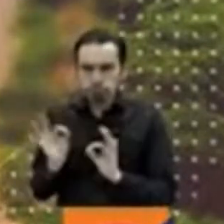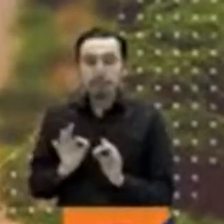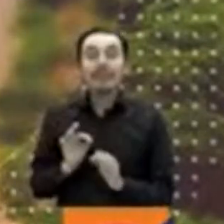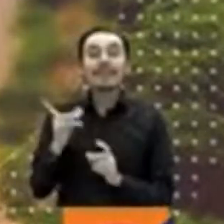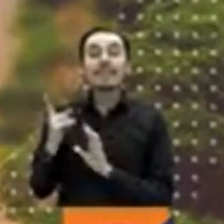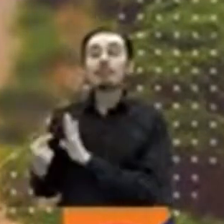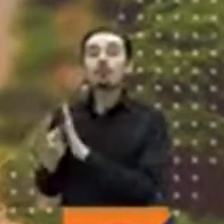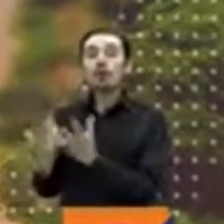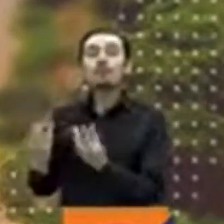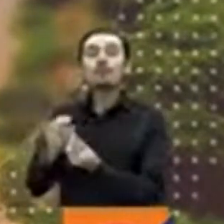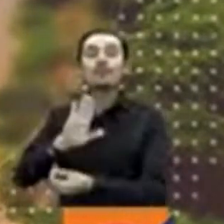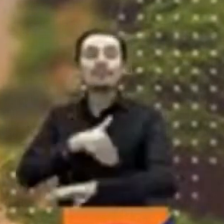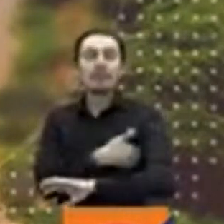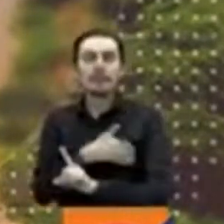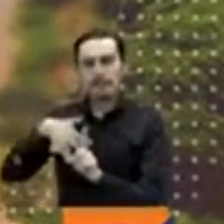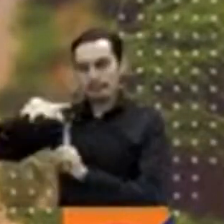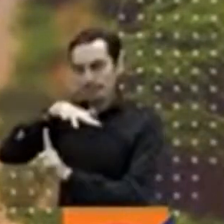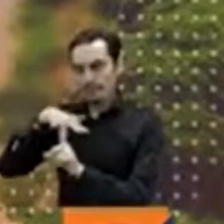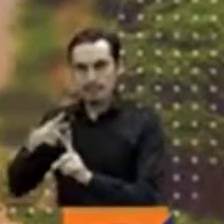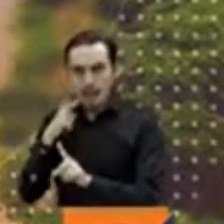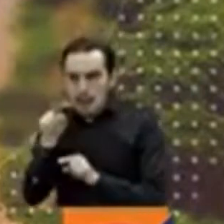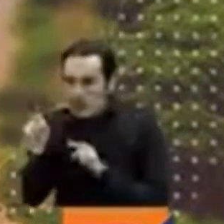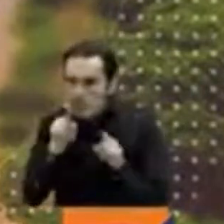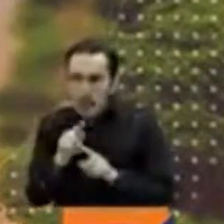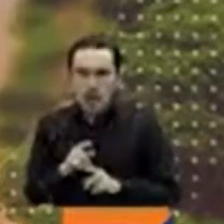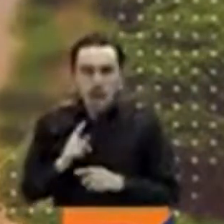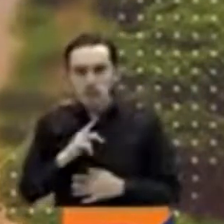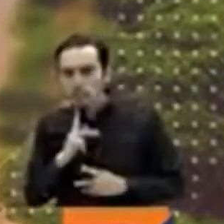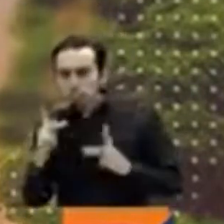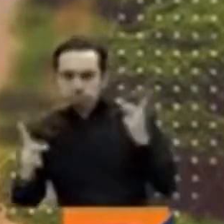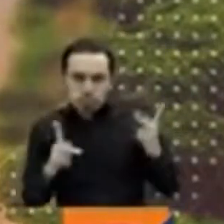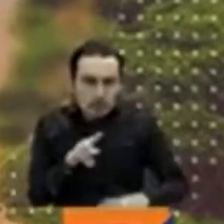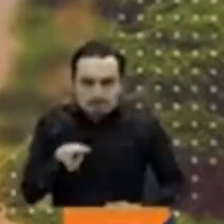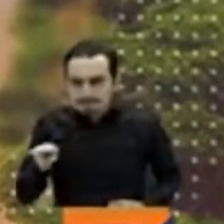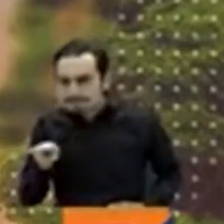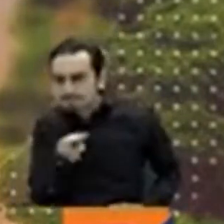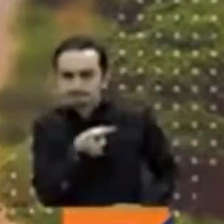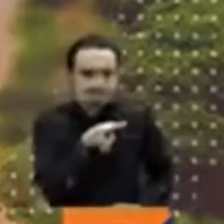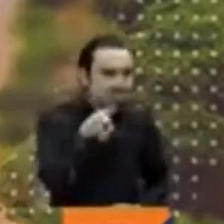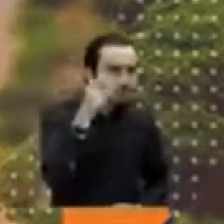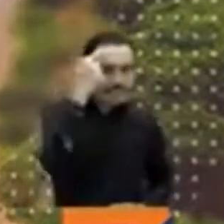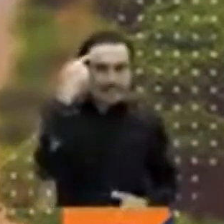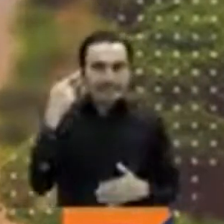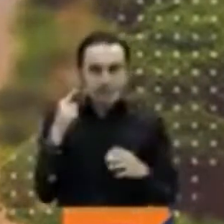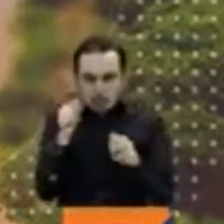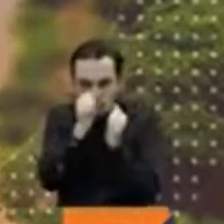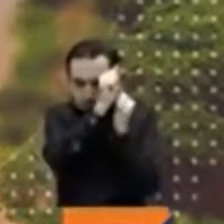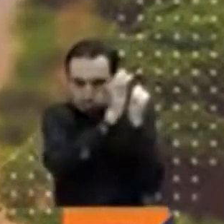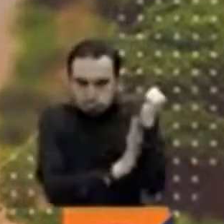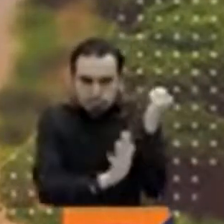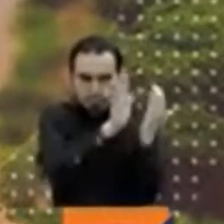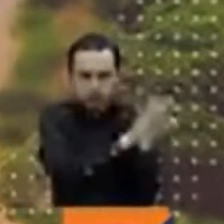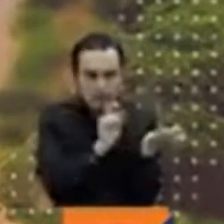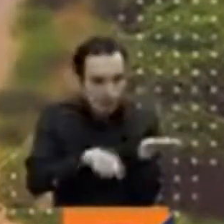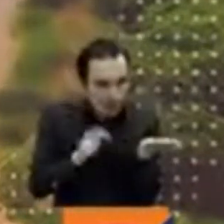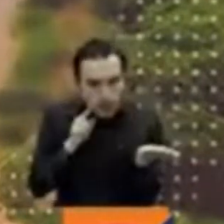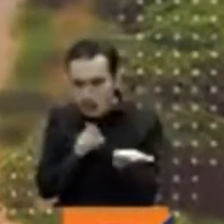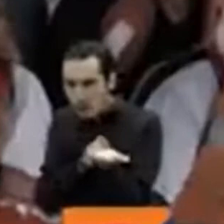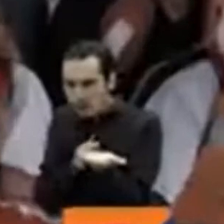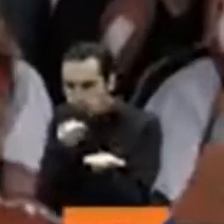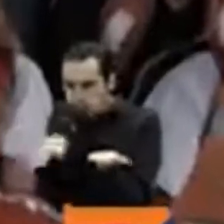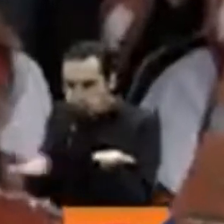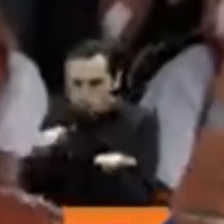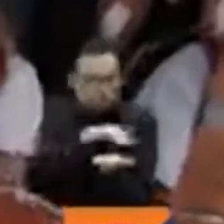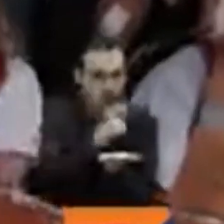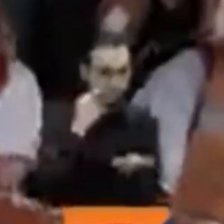de Ambiente recorrieron varios puntos críticos del Canal del Dique para construir un mapa de riesgo de inundaciones en la región.